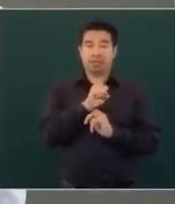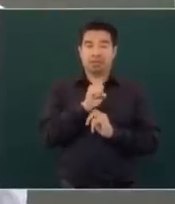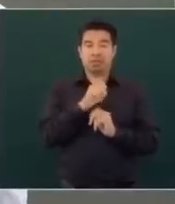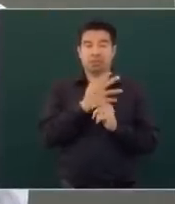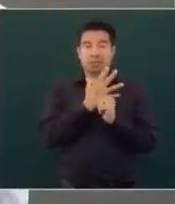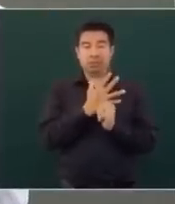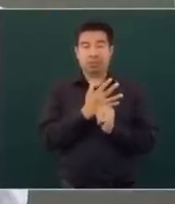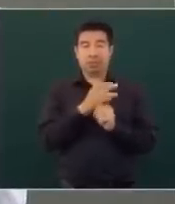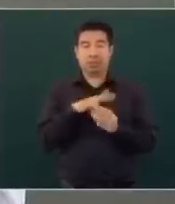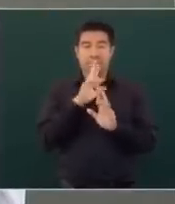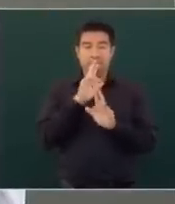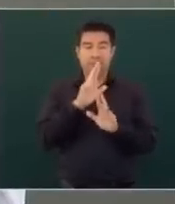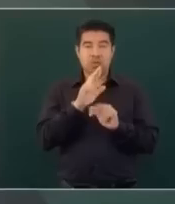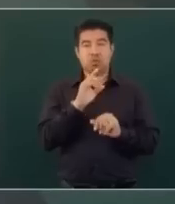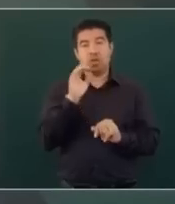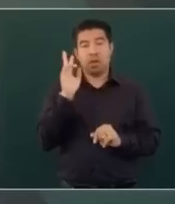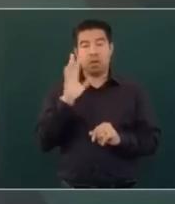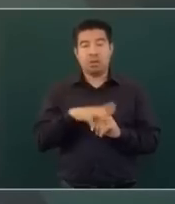violan la Constitución,